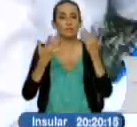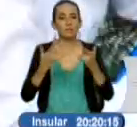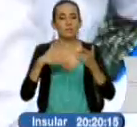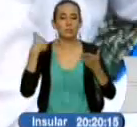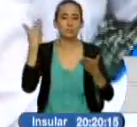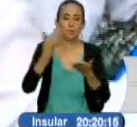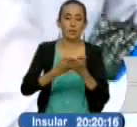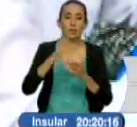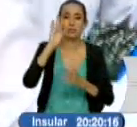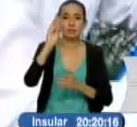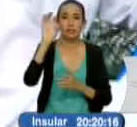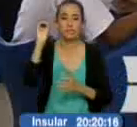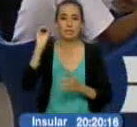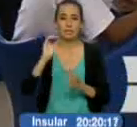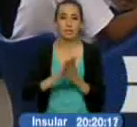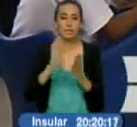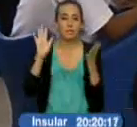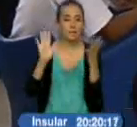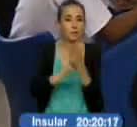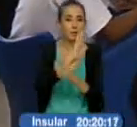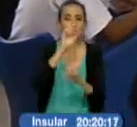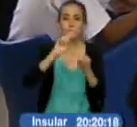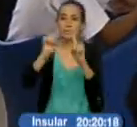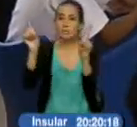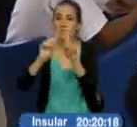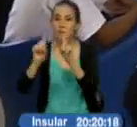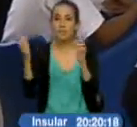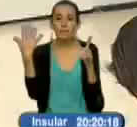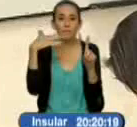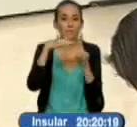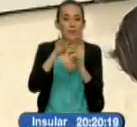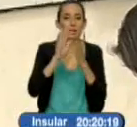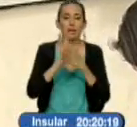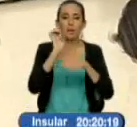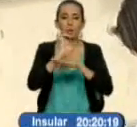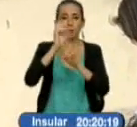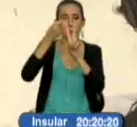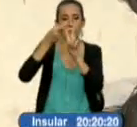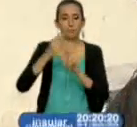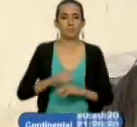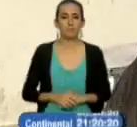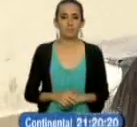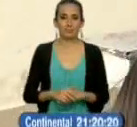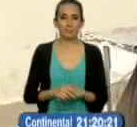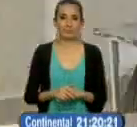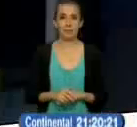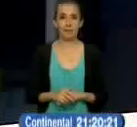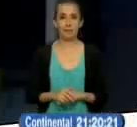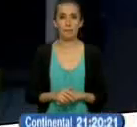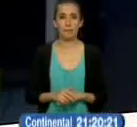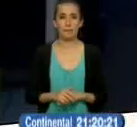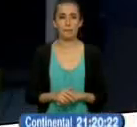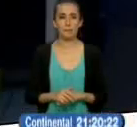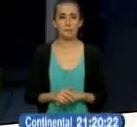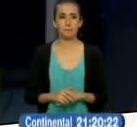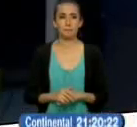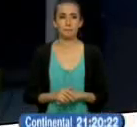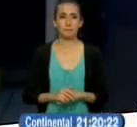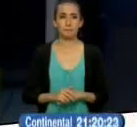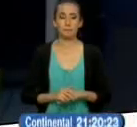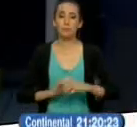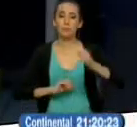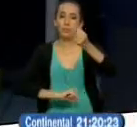70 establecimientos adicionales en los diferentes tipos de intervención educativa. Alex Llanos, Ecuador TV. Fortalecer el